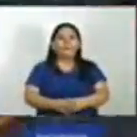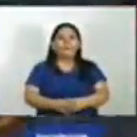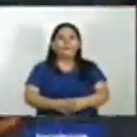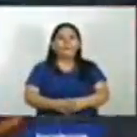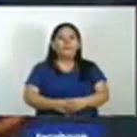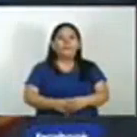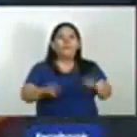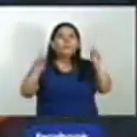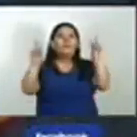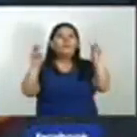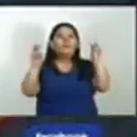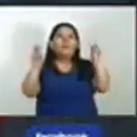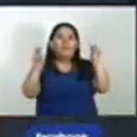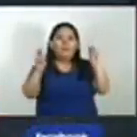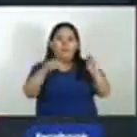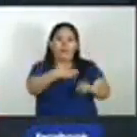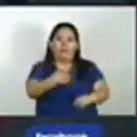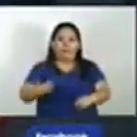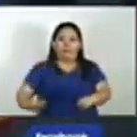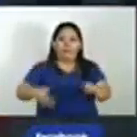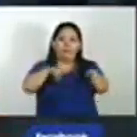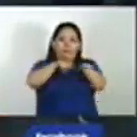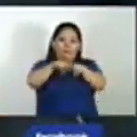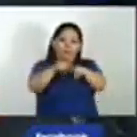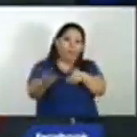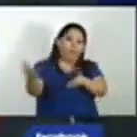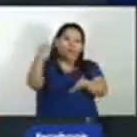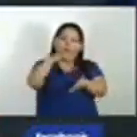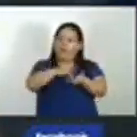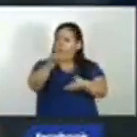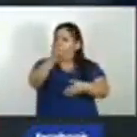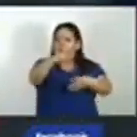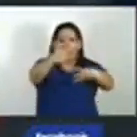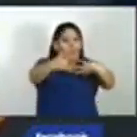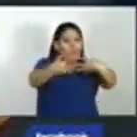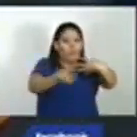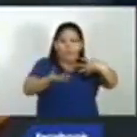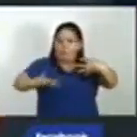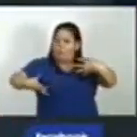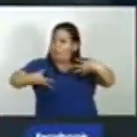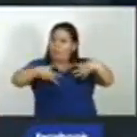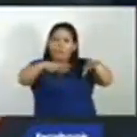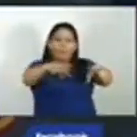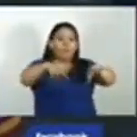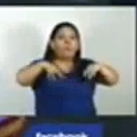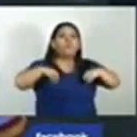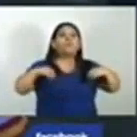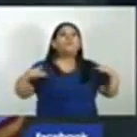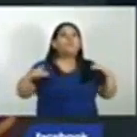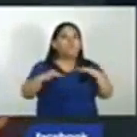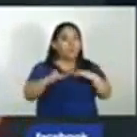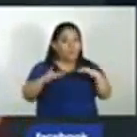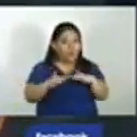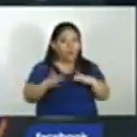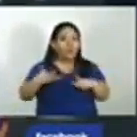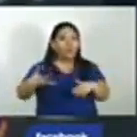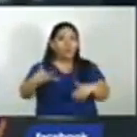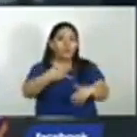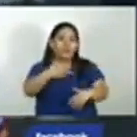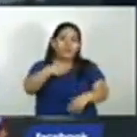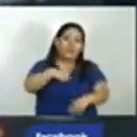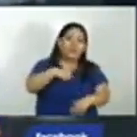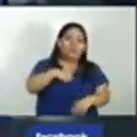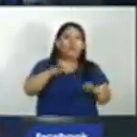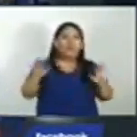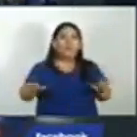El tema de la reelección es un acto ilegal y por lo tanto no lo podemos permitir. Pero además tenemos reclamos por el